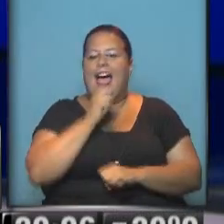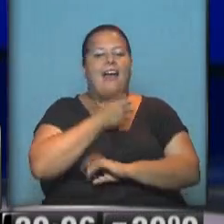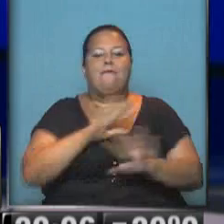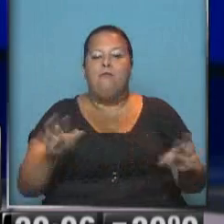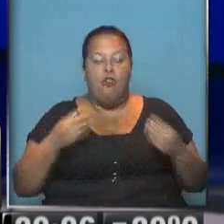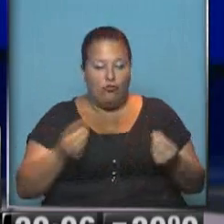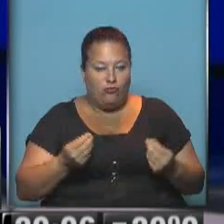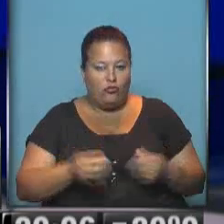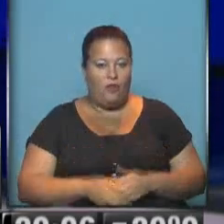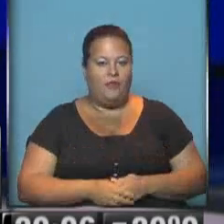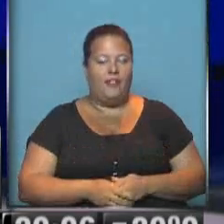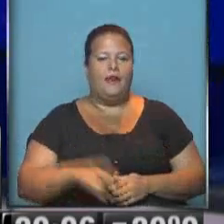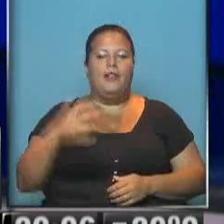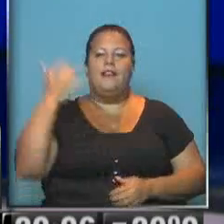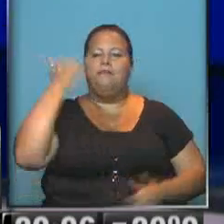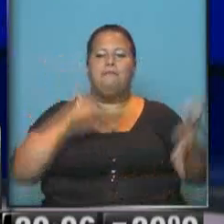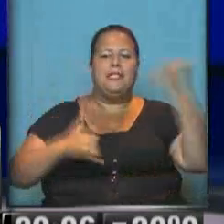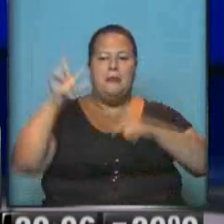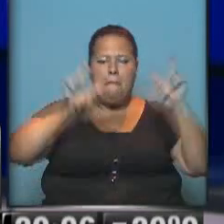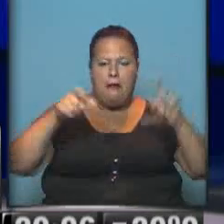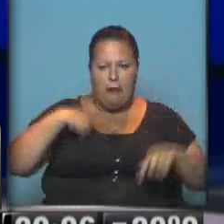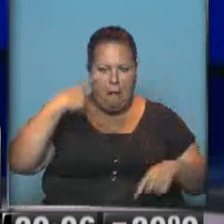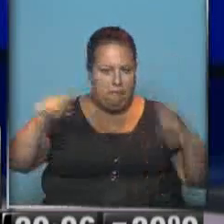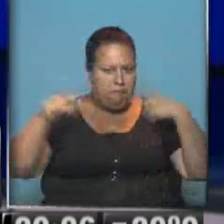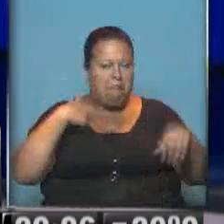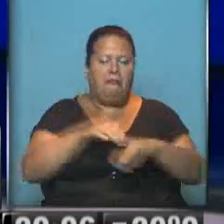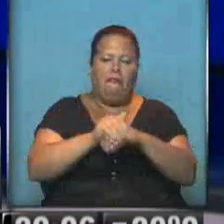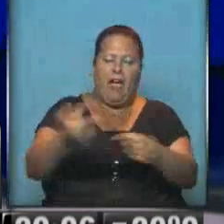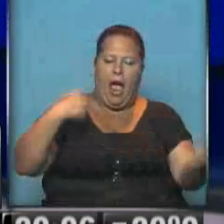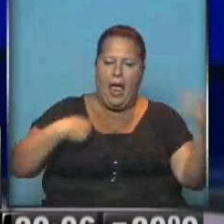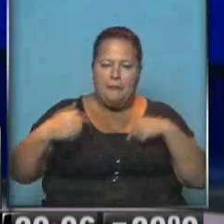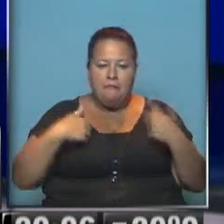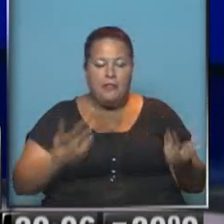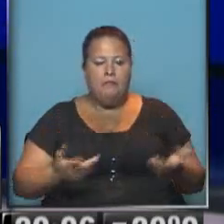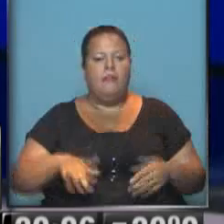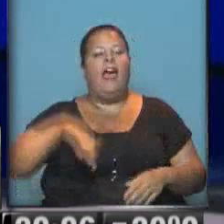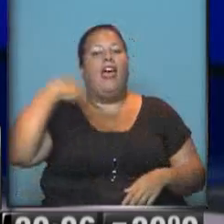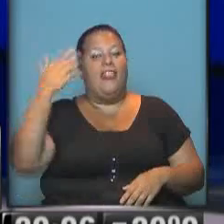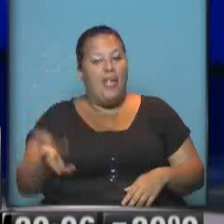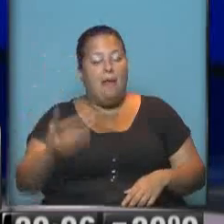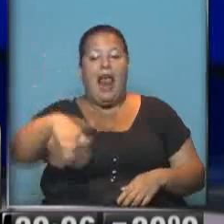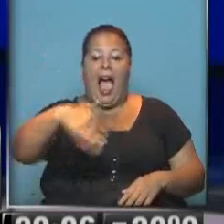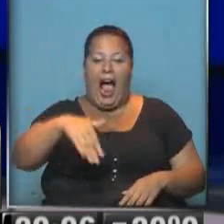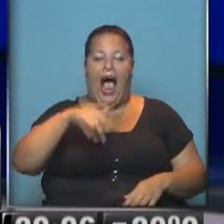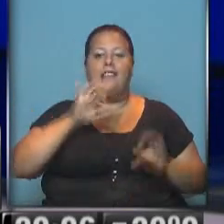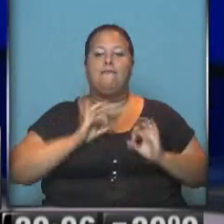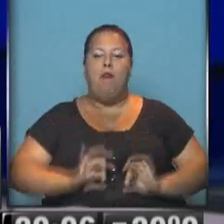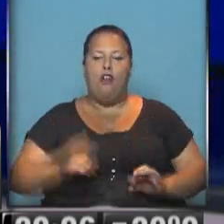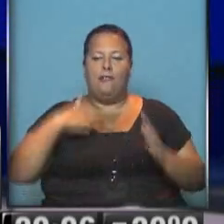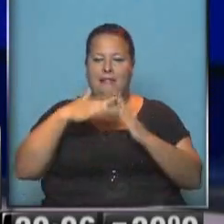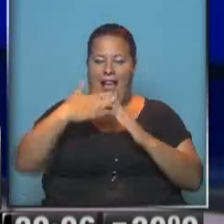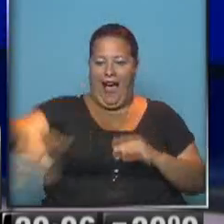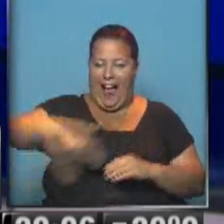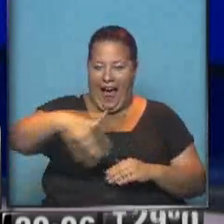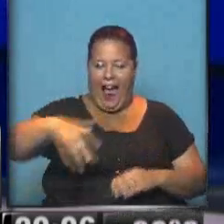hermoso, es que me llamaba gente que yo no conocía para felicitarme, y después en la calle, los porteros de mi cuadra,